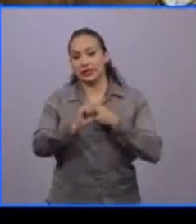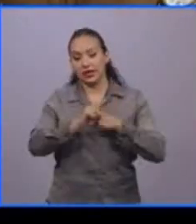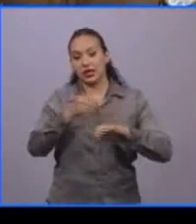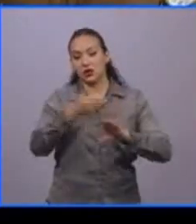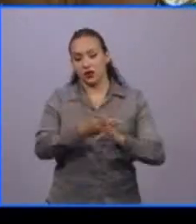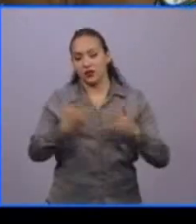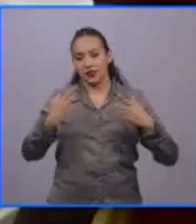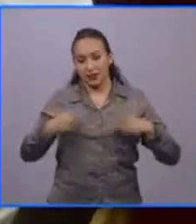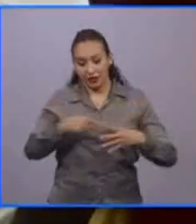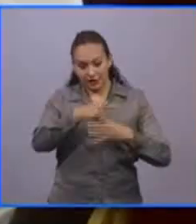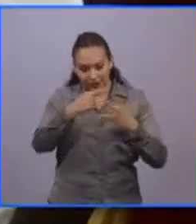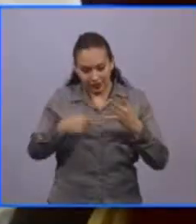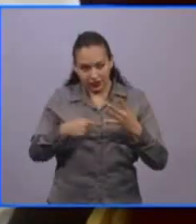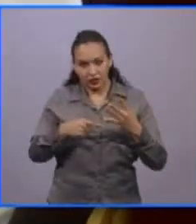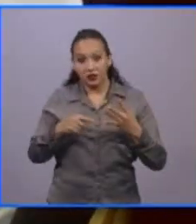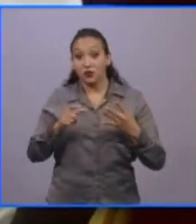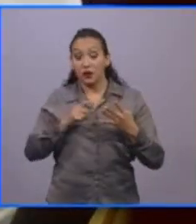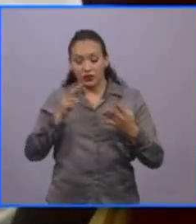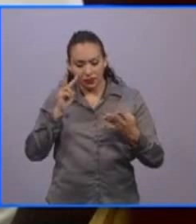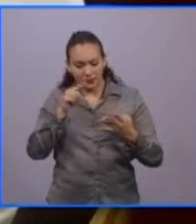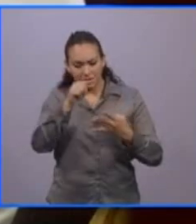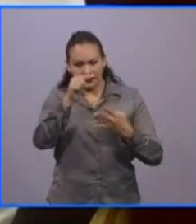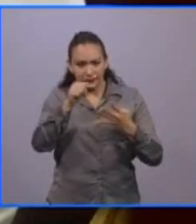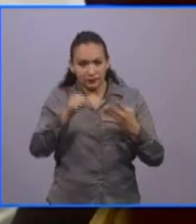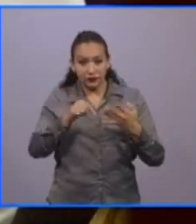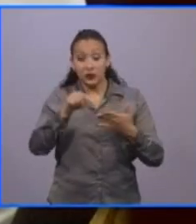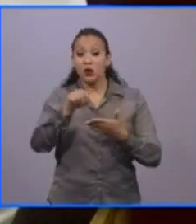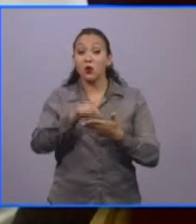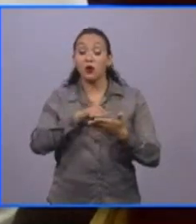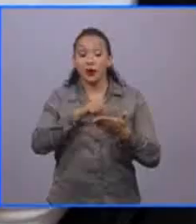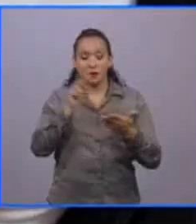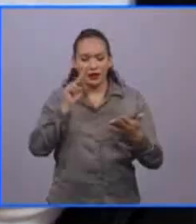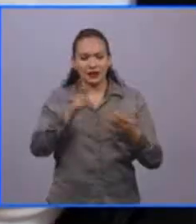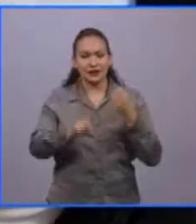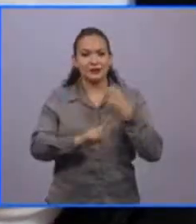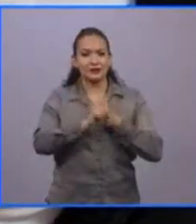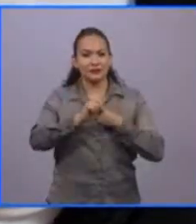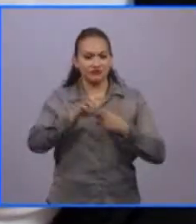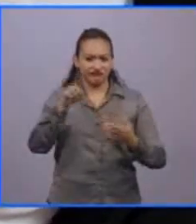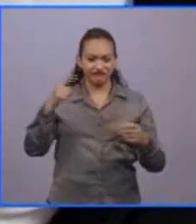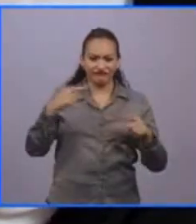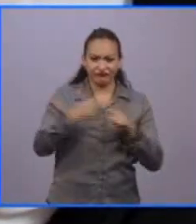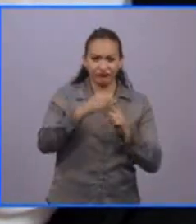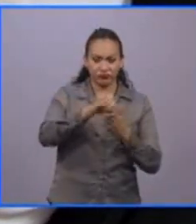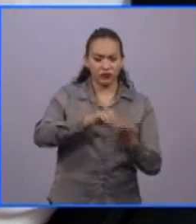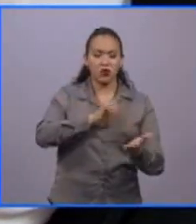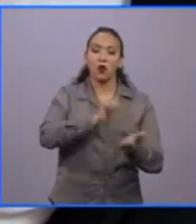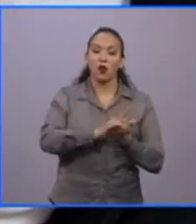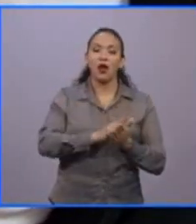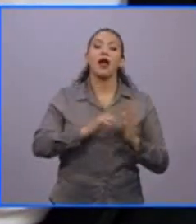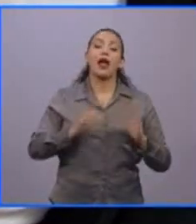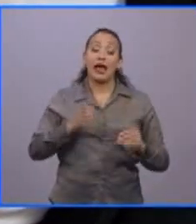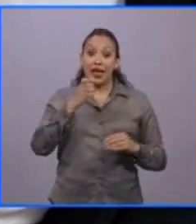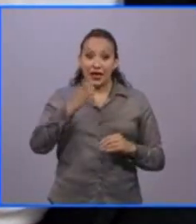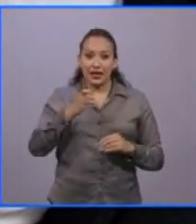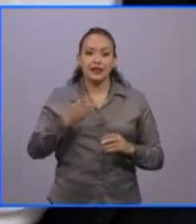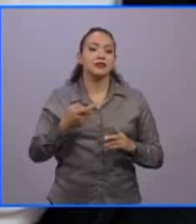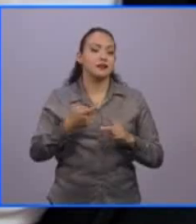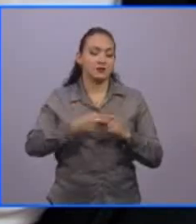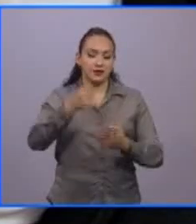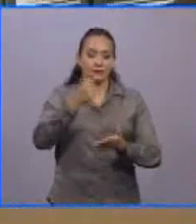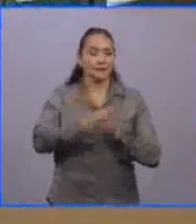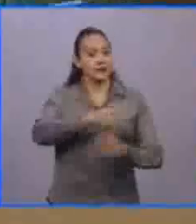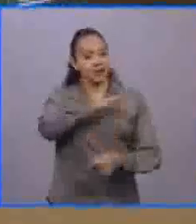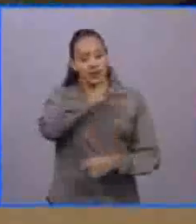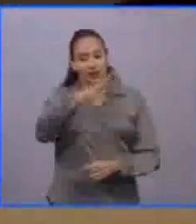la sociedad. Cuando se declaren inválidas las disposiciones en controversias constitucionales, tendrán efectos generales si